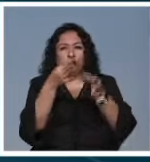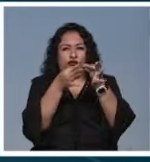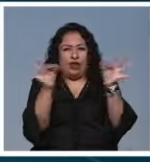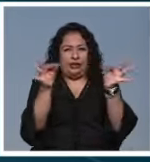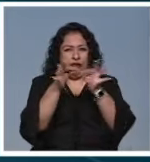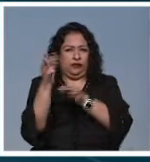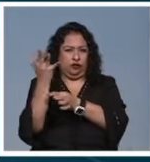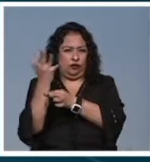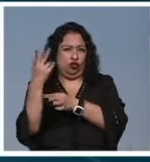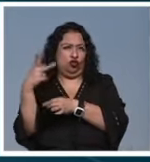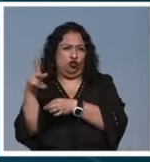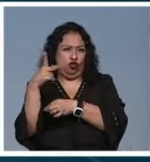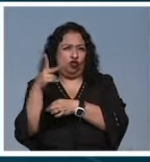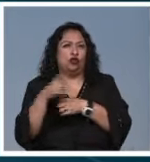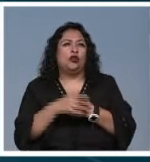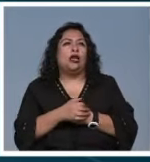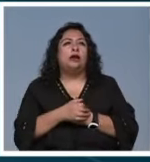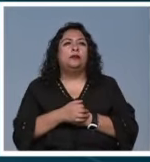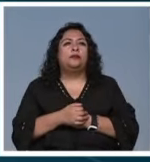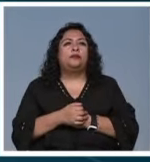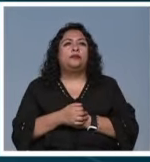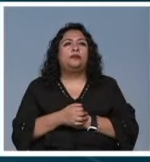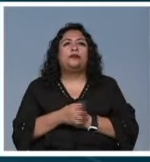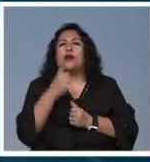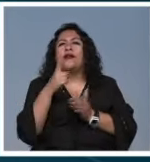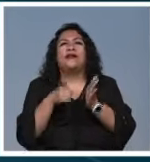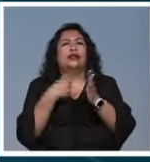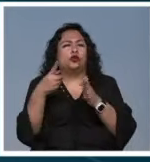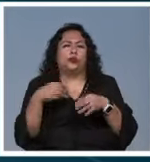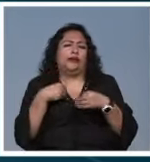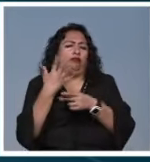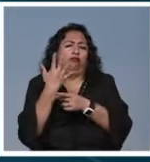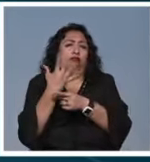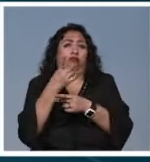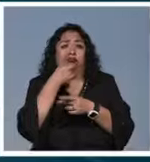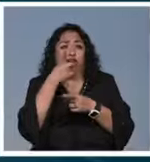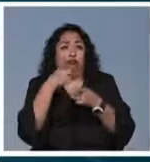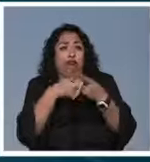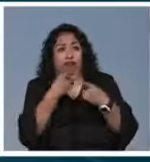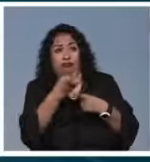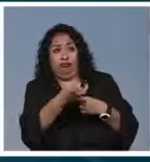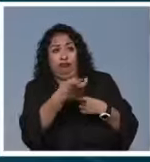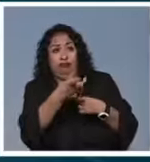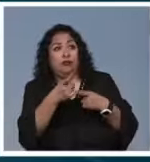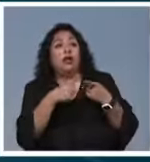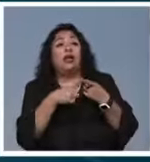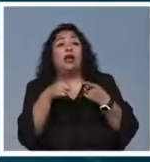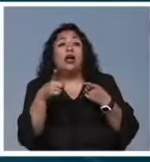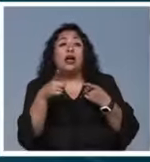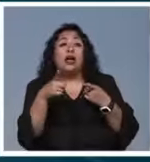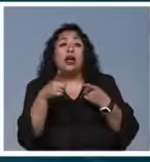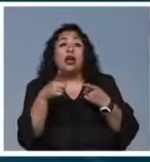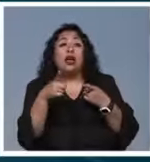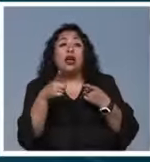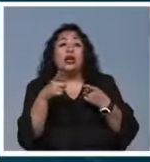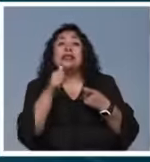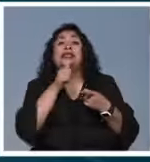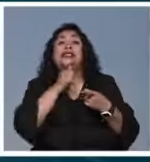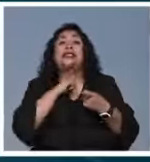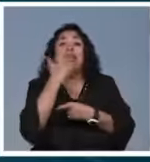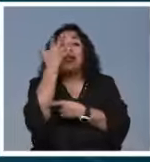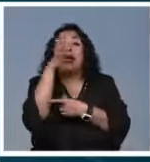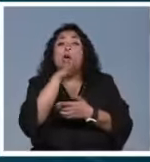ella menciona en alguna ocasión en su vida, que pues son estas: no dejes que le dé sed al árbol que tanto